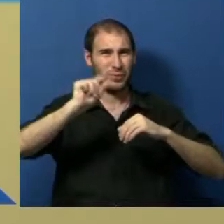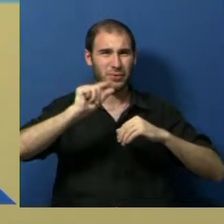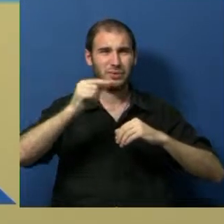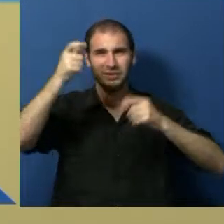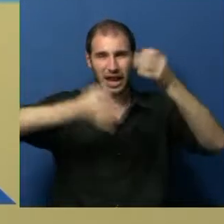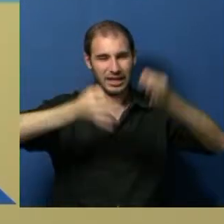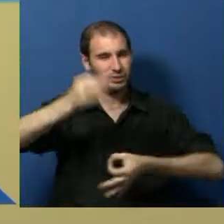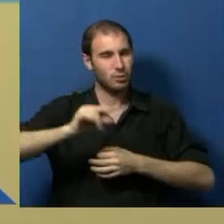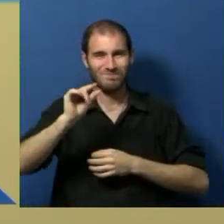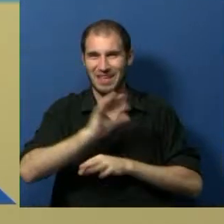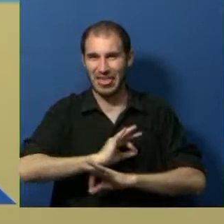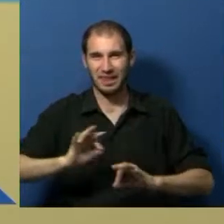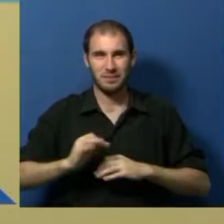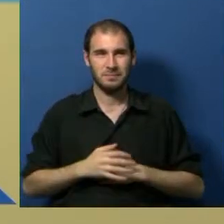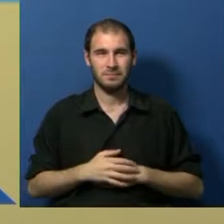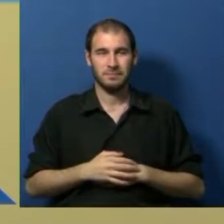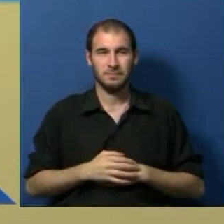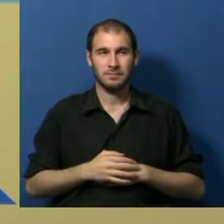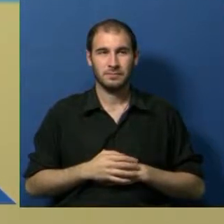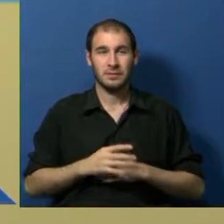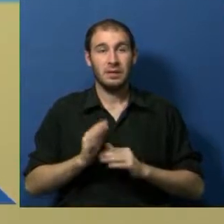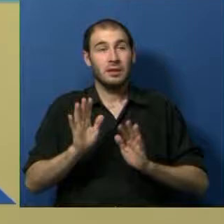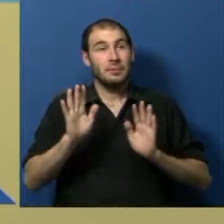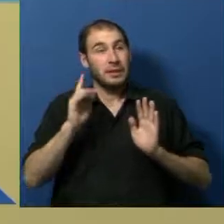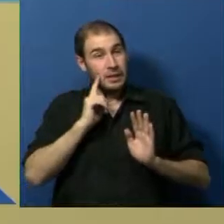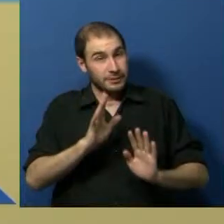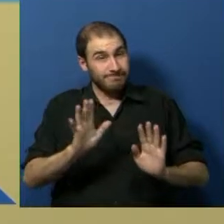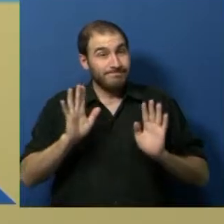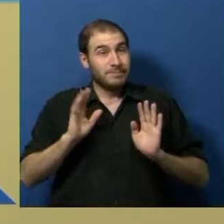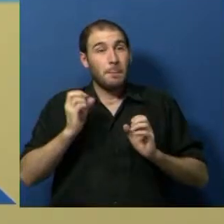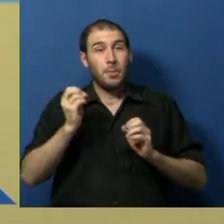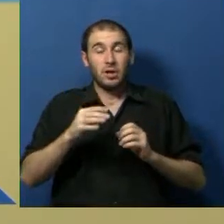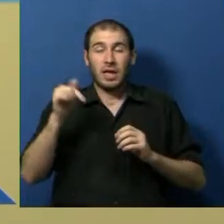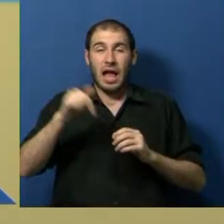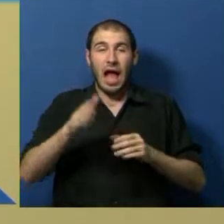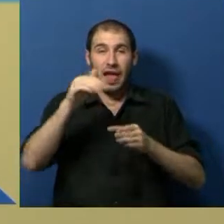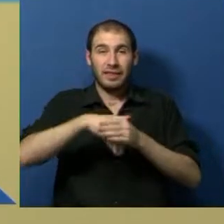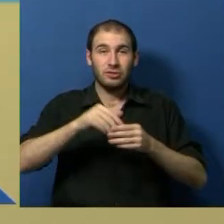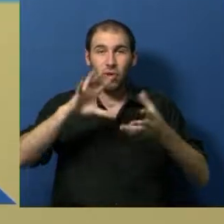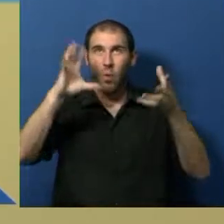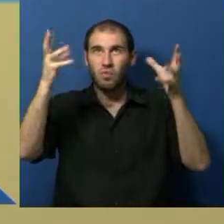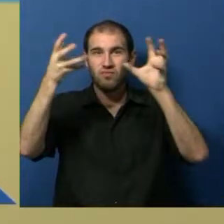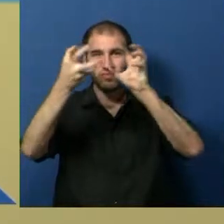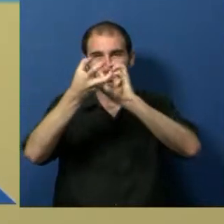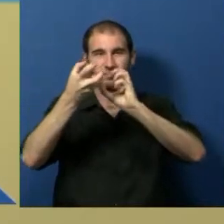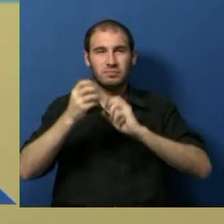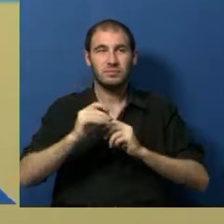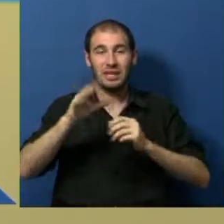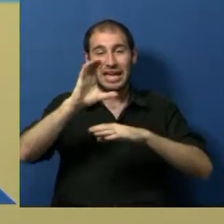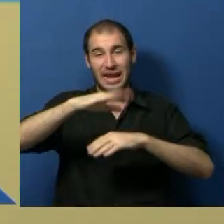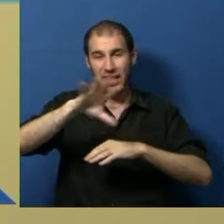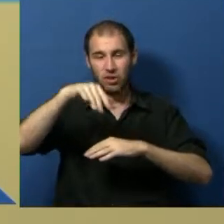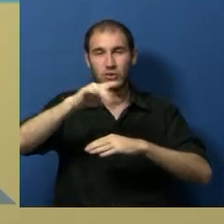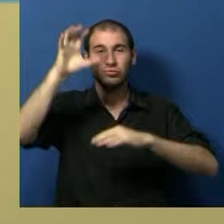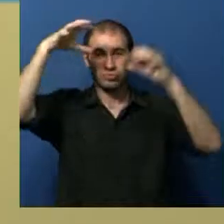caída de granizo. Bueno, no descartemos nada porque dentro de esta masa homogénea, de esta región